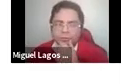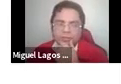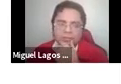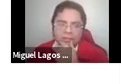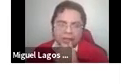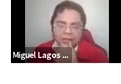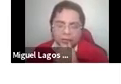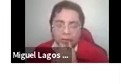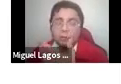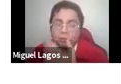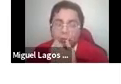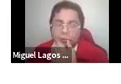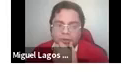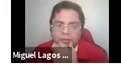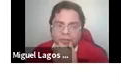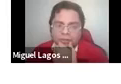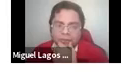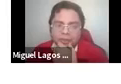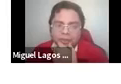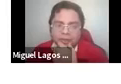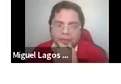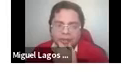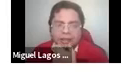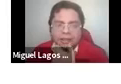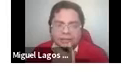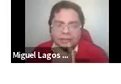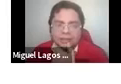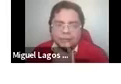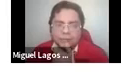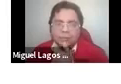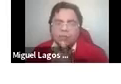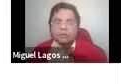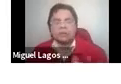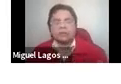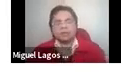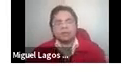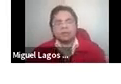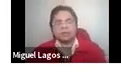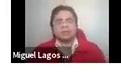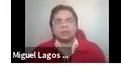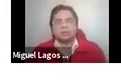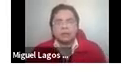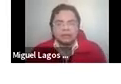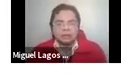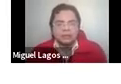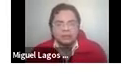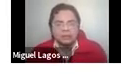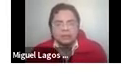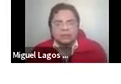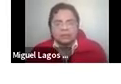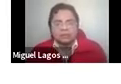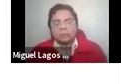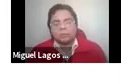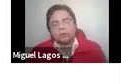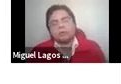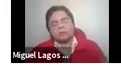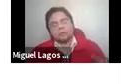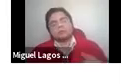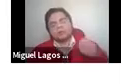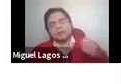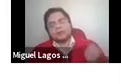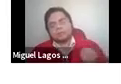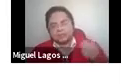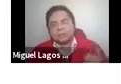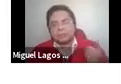futuro. Entonces, como conclusiones de esta charla, primero es que la oferta natural yo